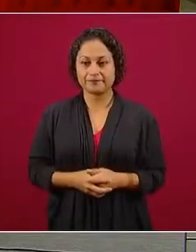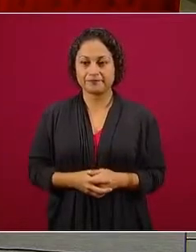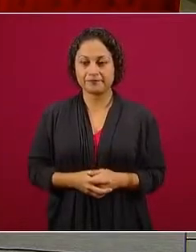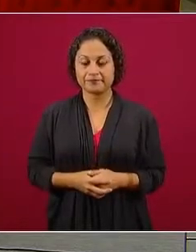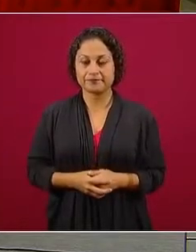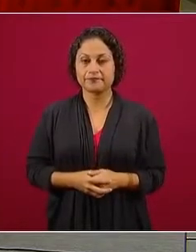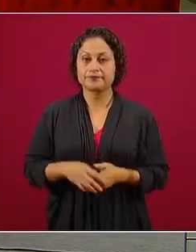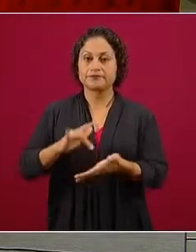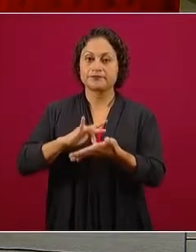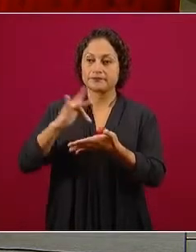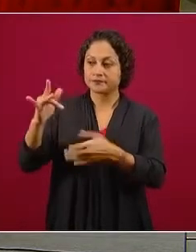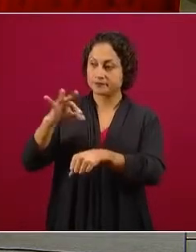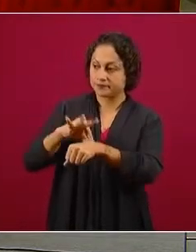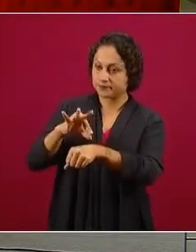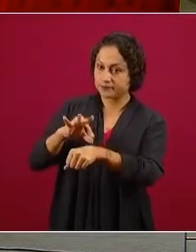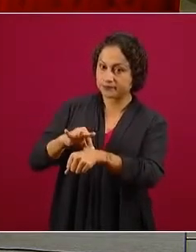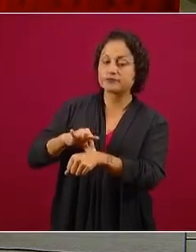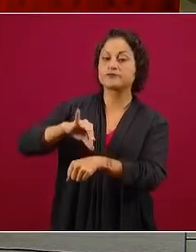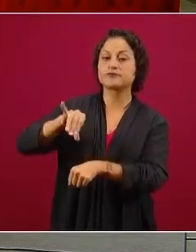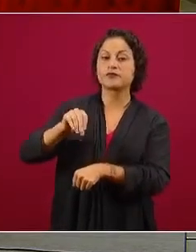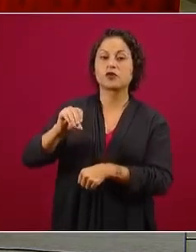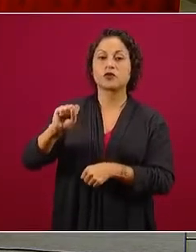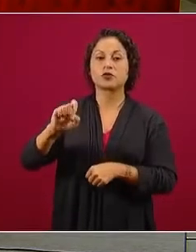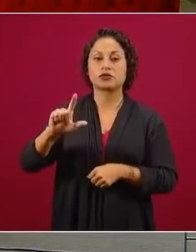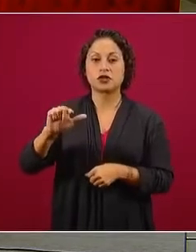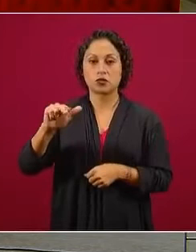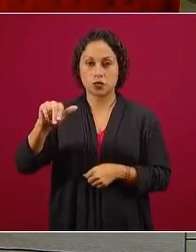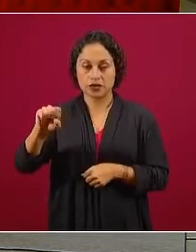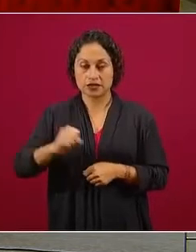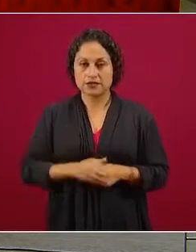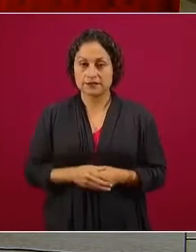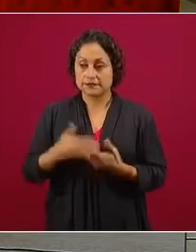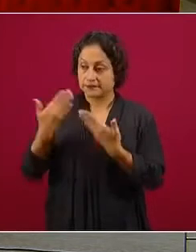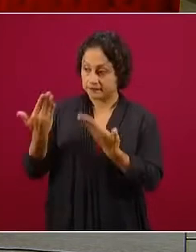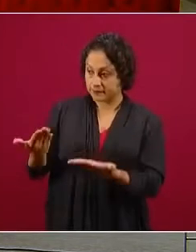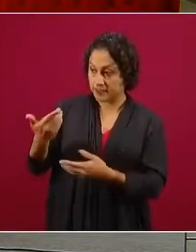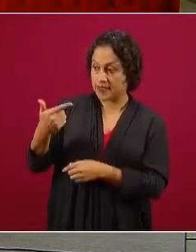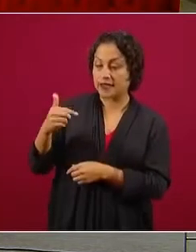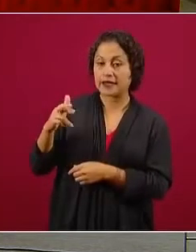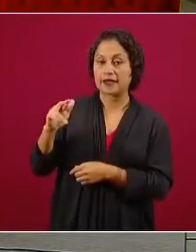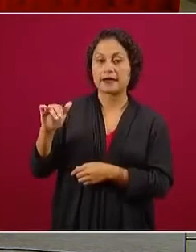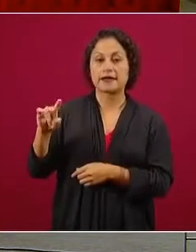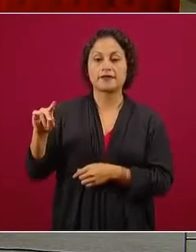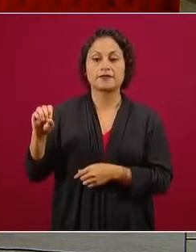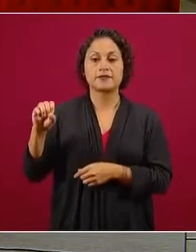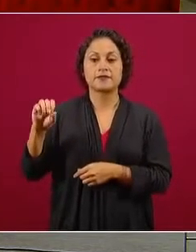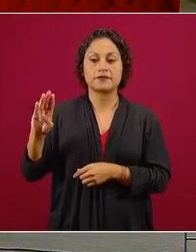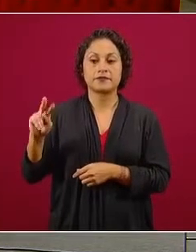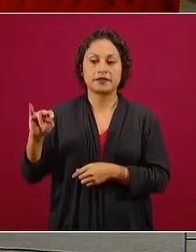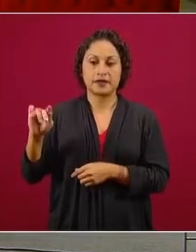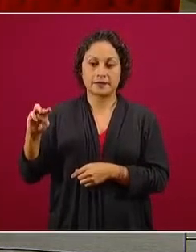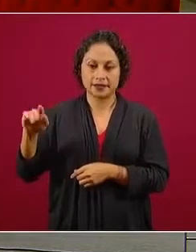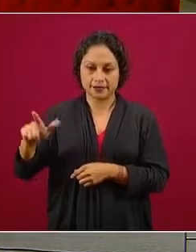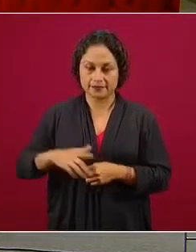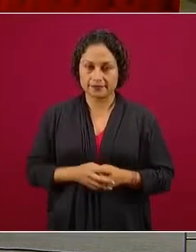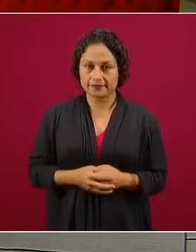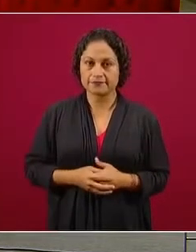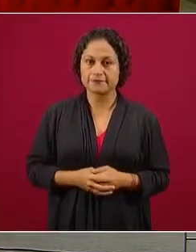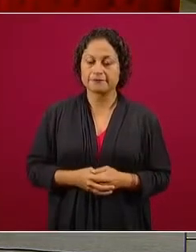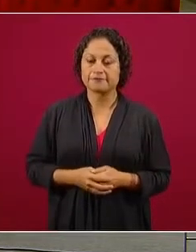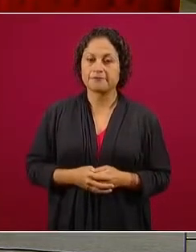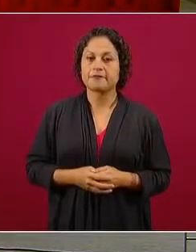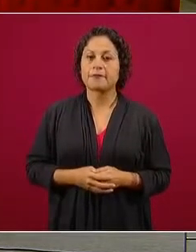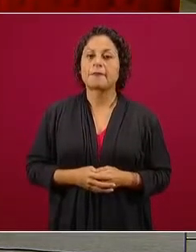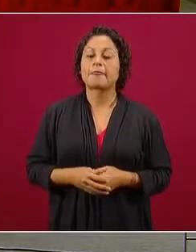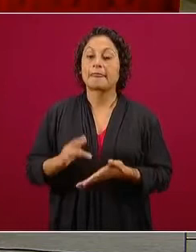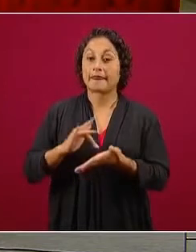Gracias, doctor José Luis Salomía. Le pedimos amablemente a Genaro Villamil si nos comparte su... Muchas gracias, doctor.